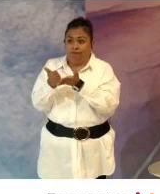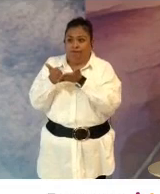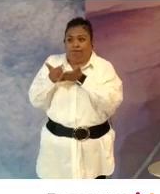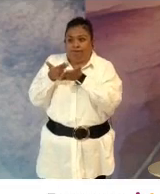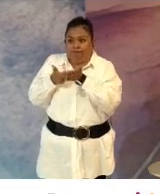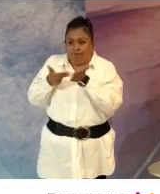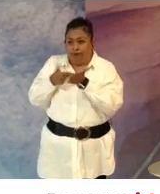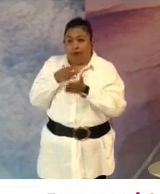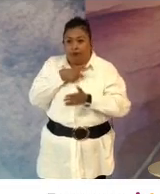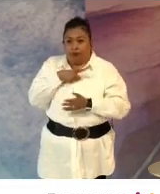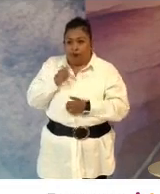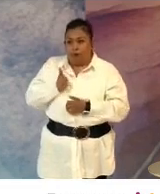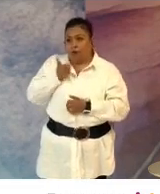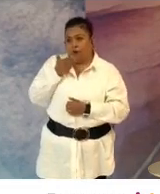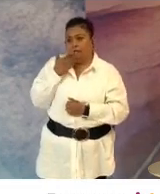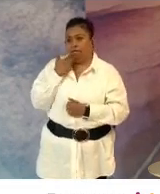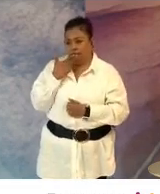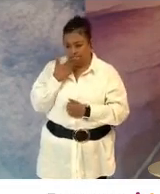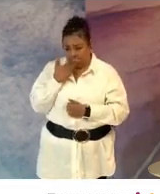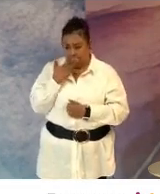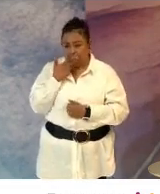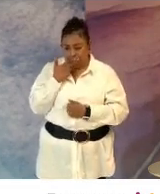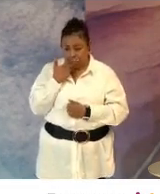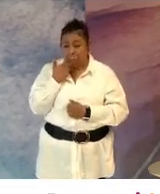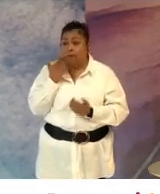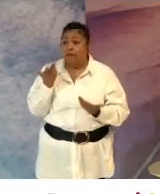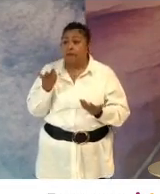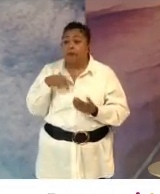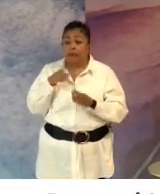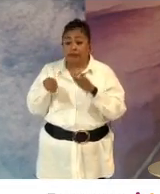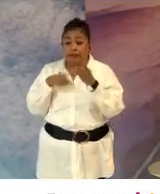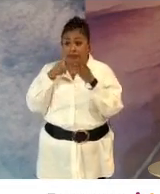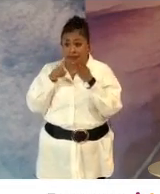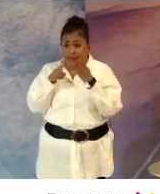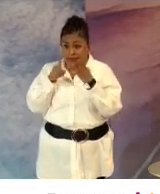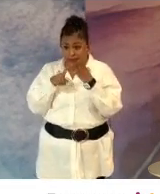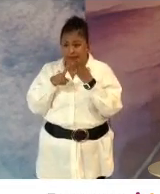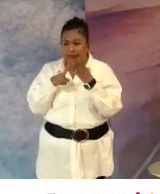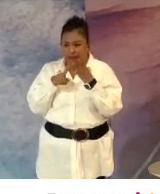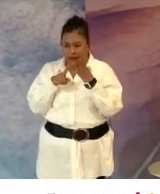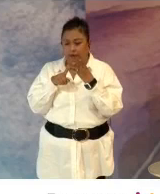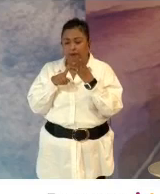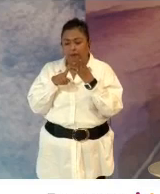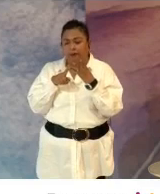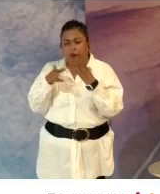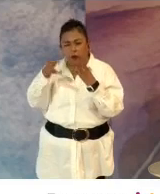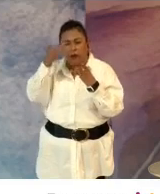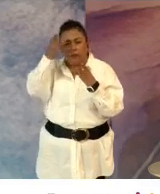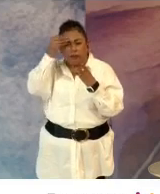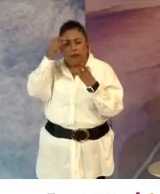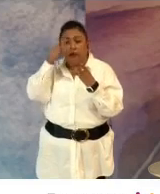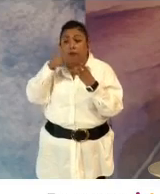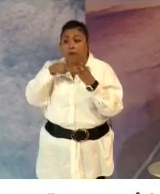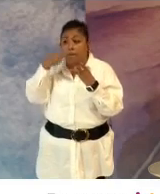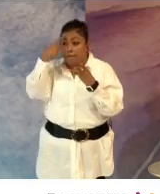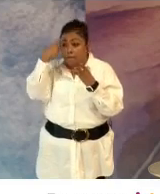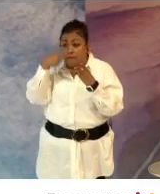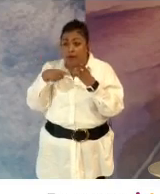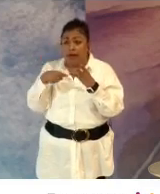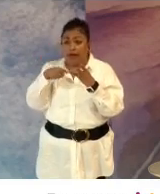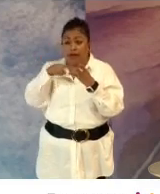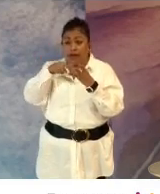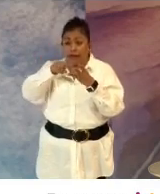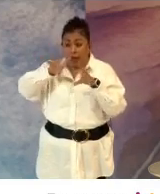herramientas, tenemos que aplicarlo. Y la tercera cosa que aprendí es que para activar